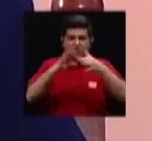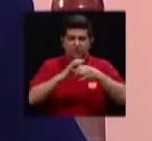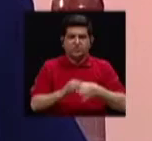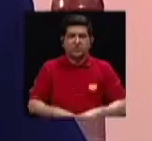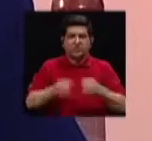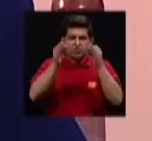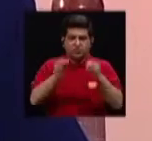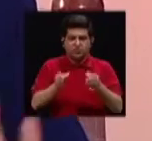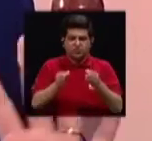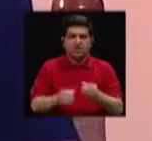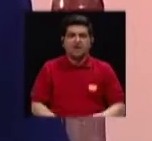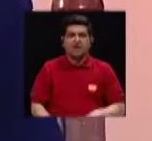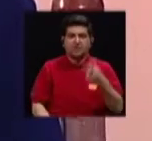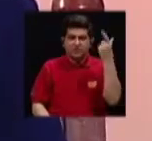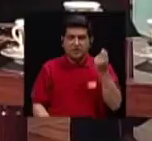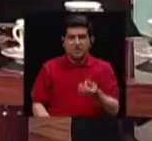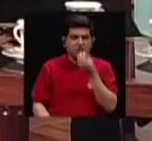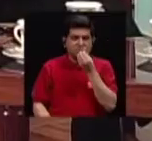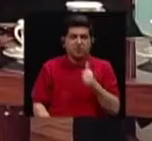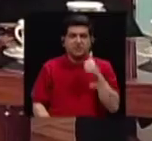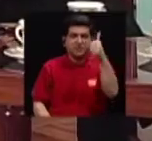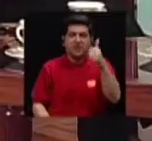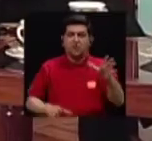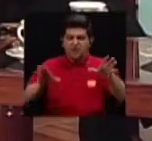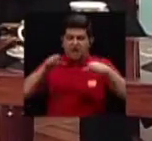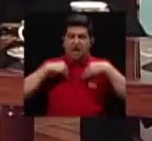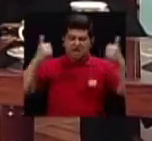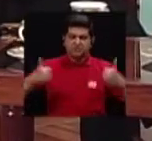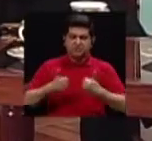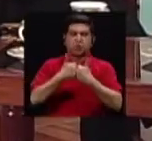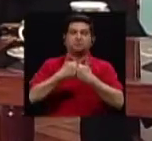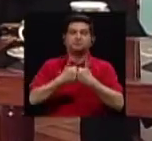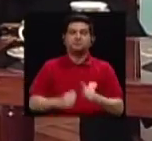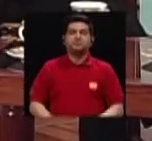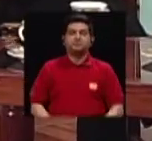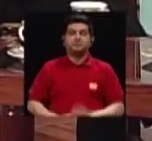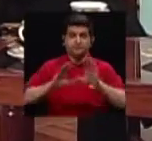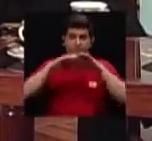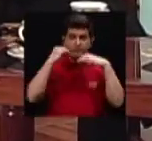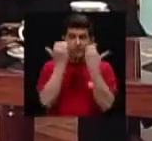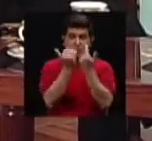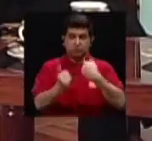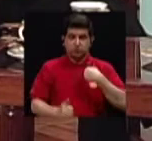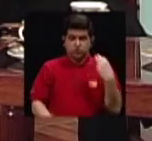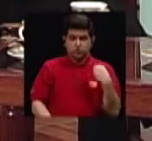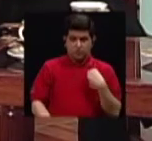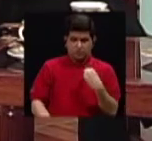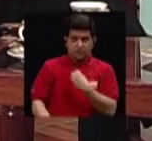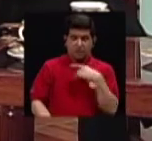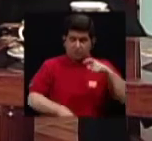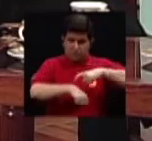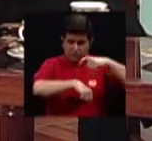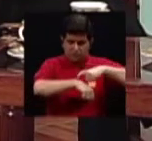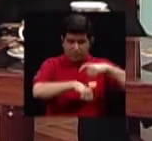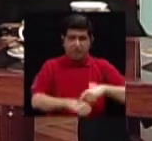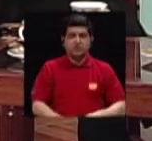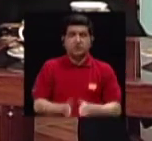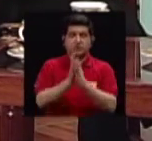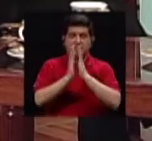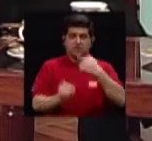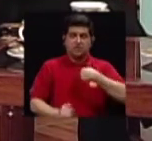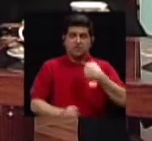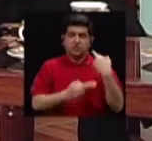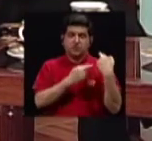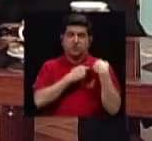pensiones alimentarias de Alajuela, aceptó el reto. La comisión a la que yo pertenecía en ese momento me pide que yo me haga cargo